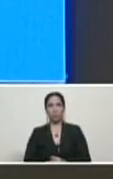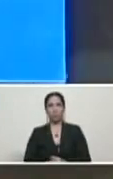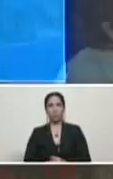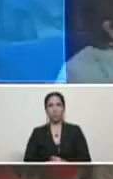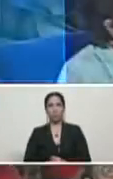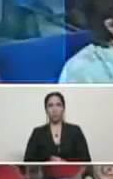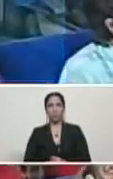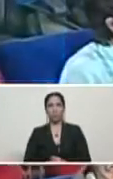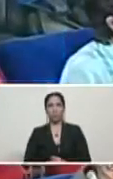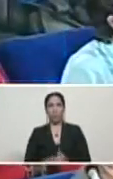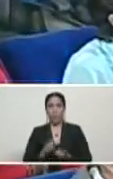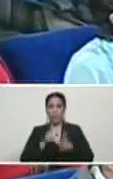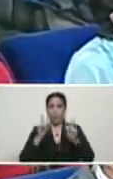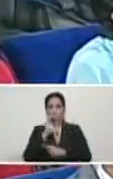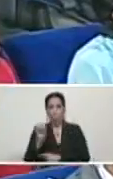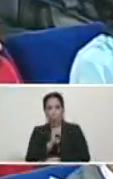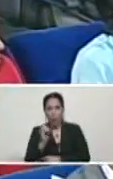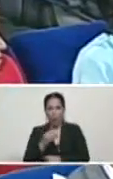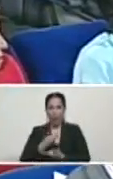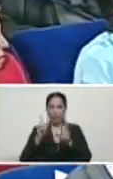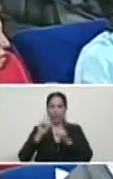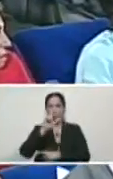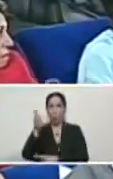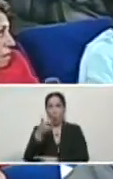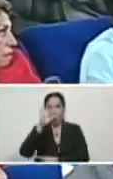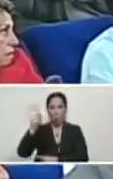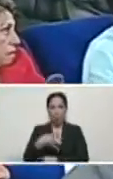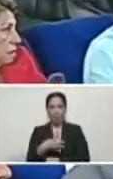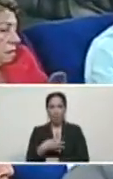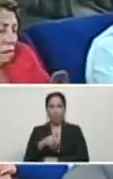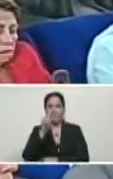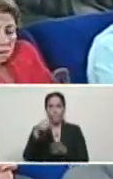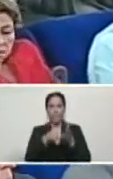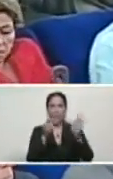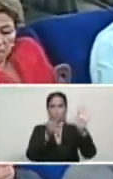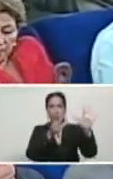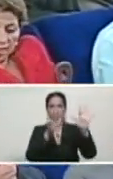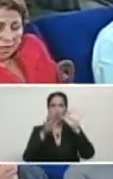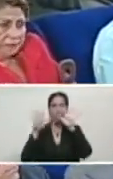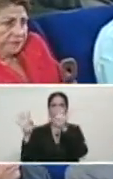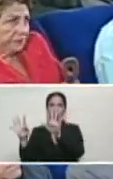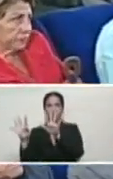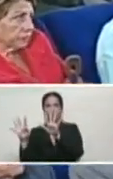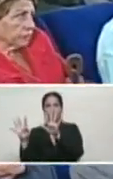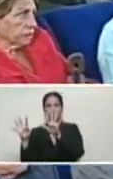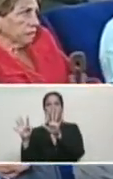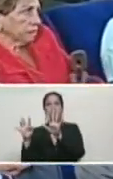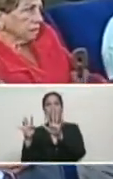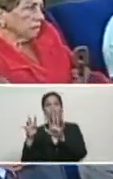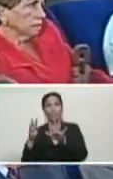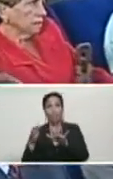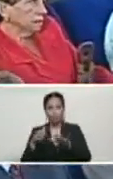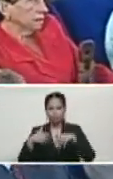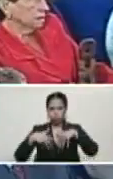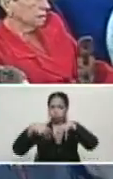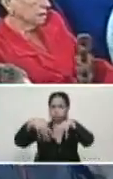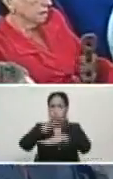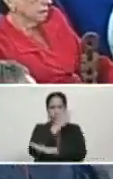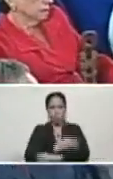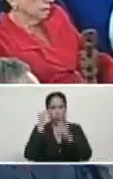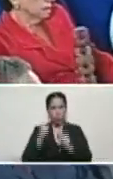Libera Oriente, libera Guayana. Y en 1818 ya, con un ejército